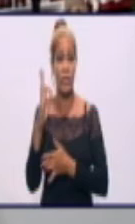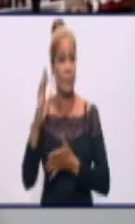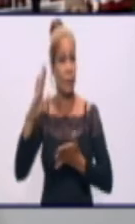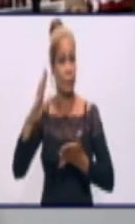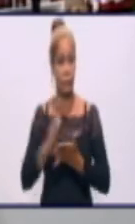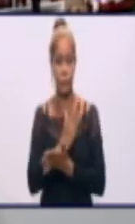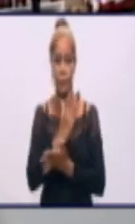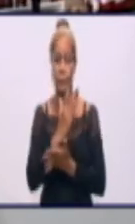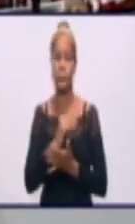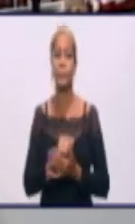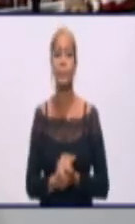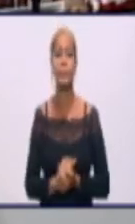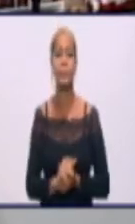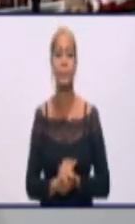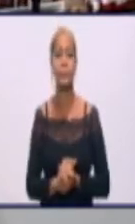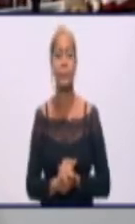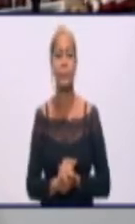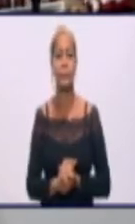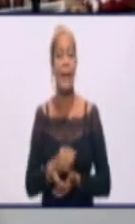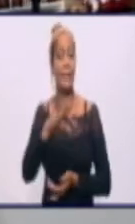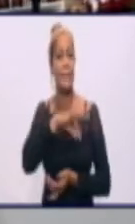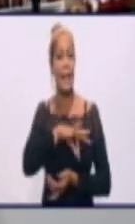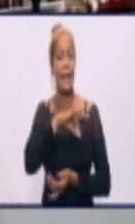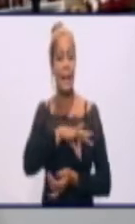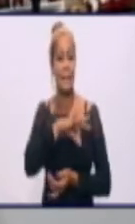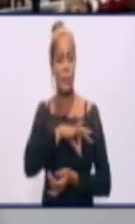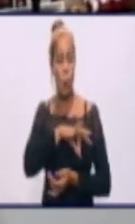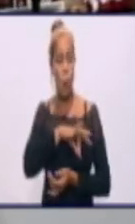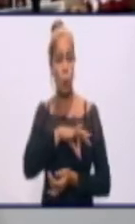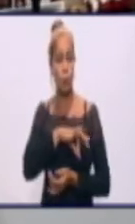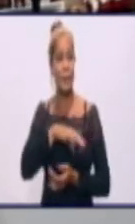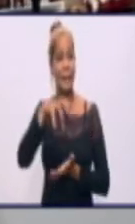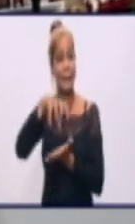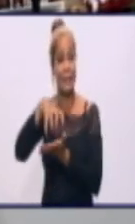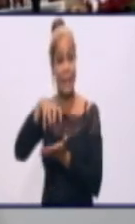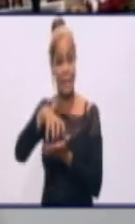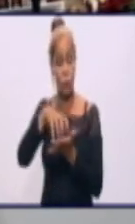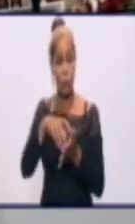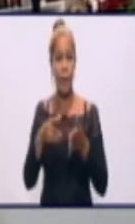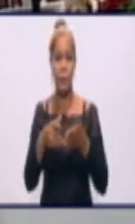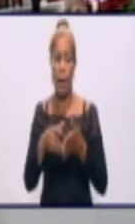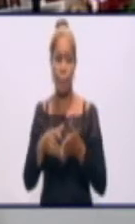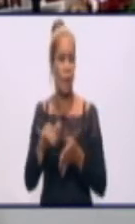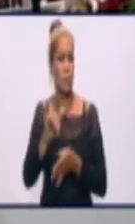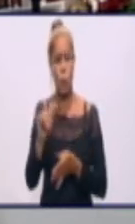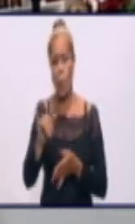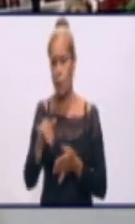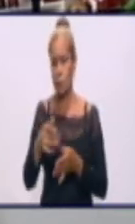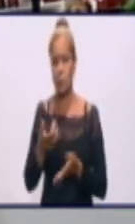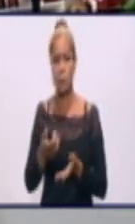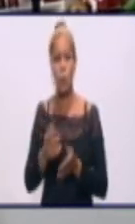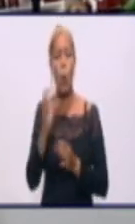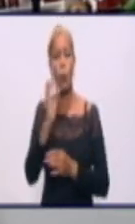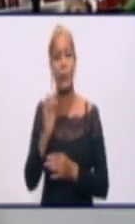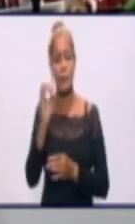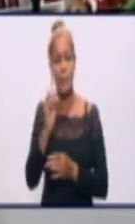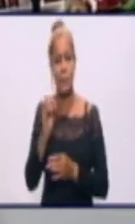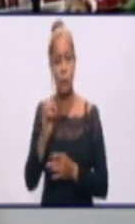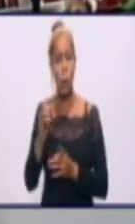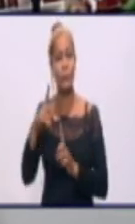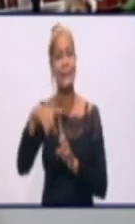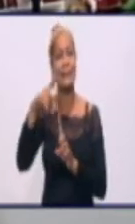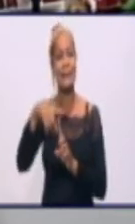Ordenamiento Territorial y Urbanístico, Delegación Territorial Granma. Igual delegación municipal en el resto de los territorios.